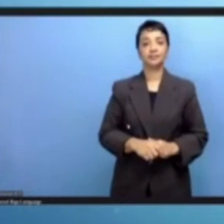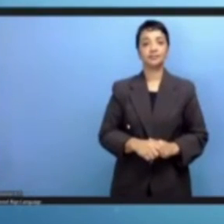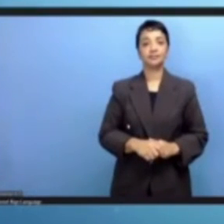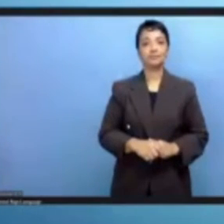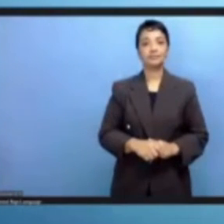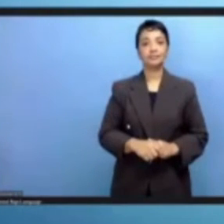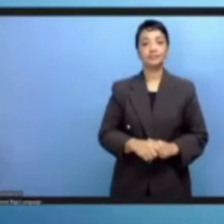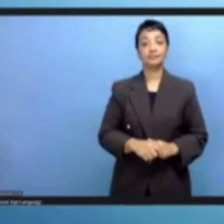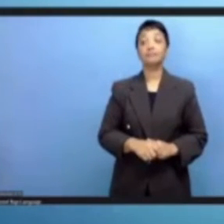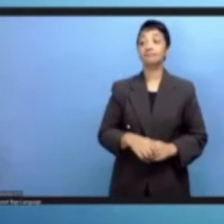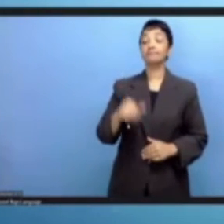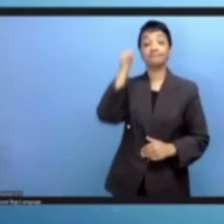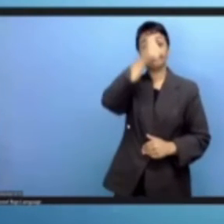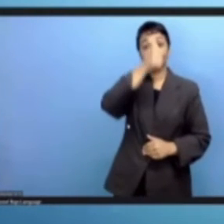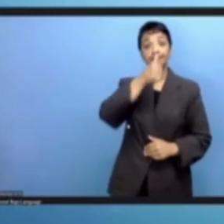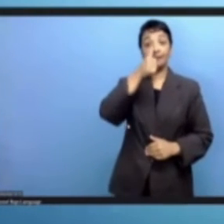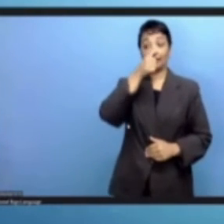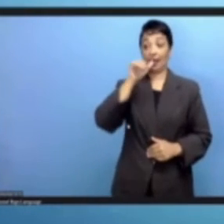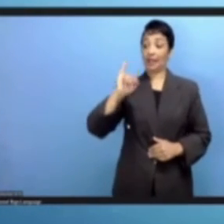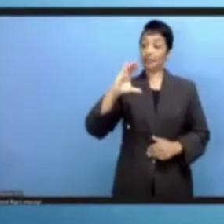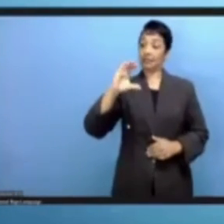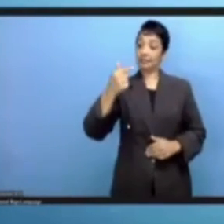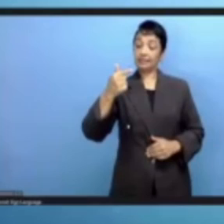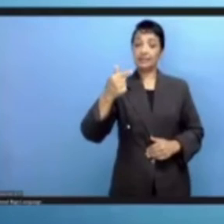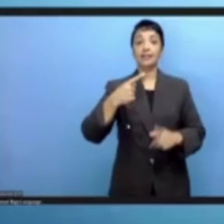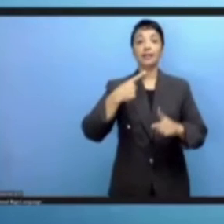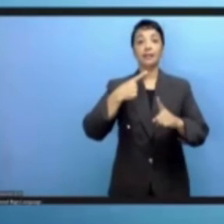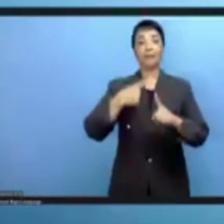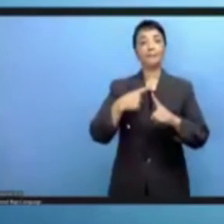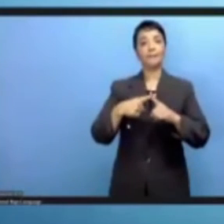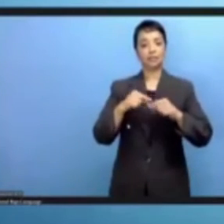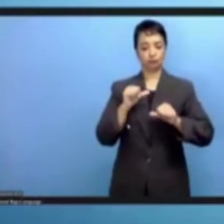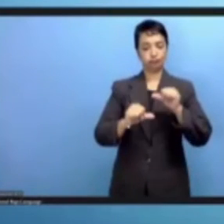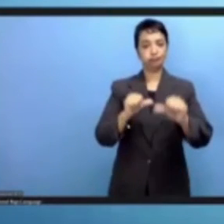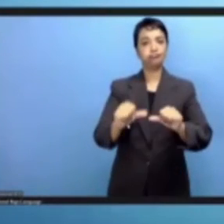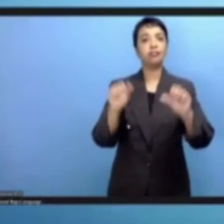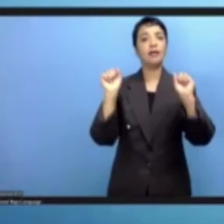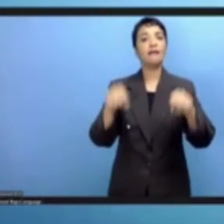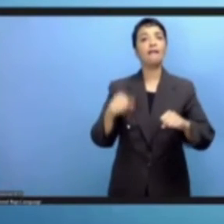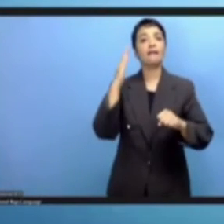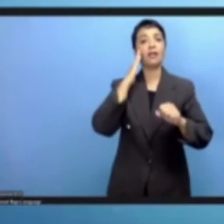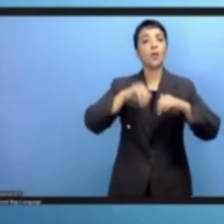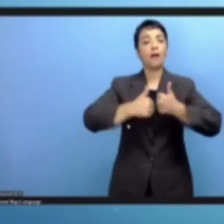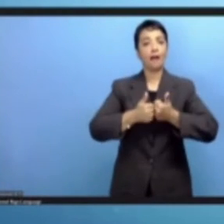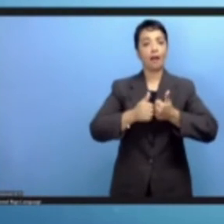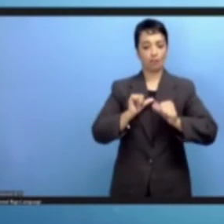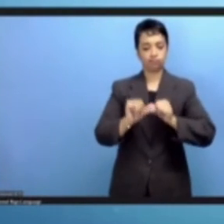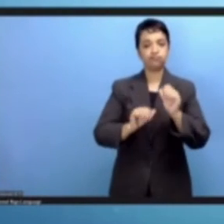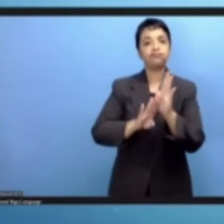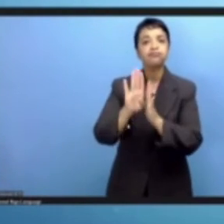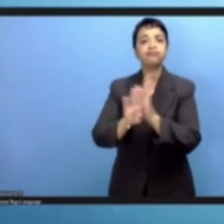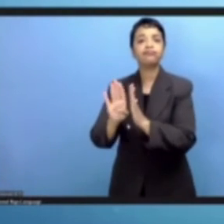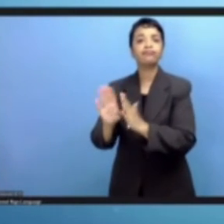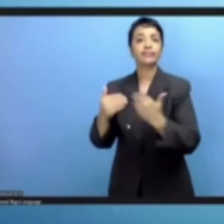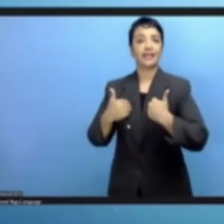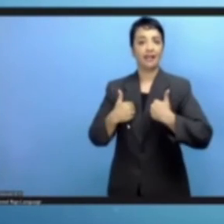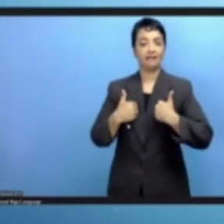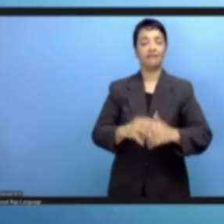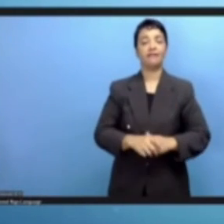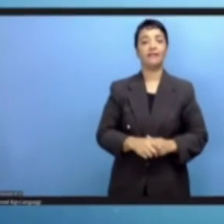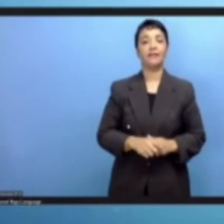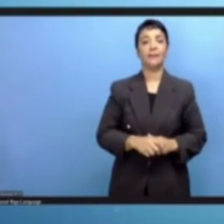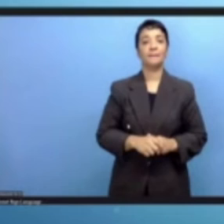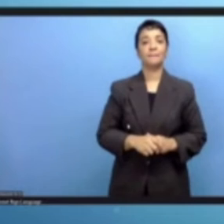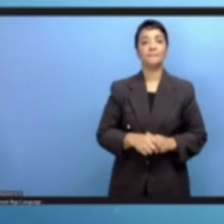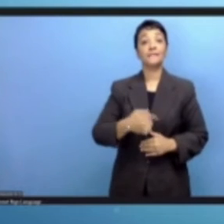tics de las cuales internet es clave excelencia las tics de Etiopía y este viaje